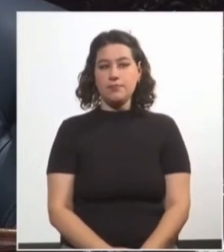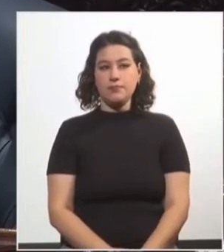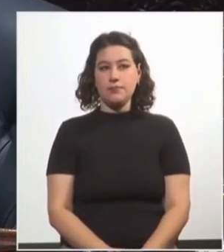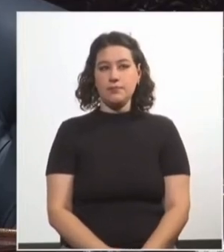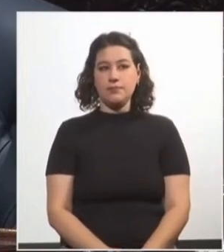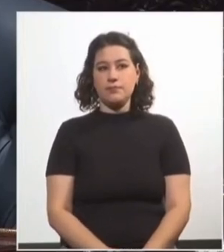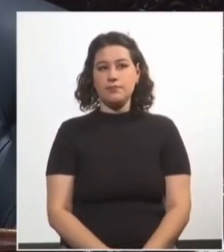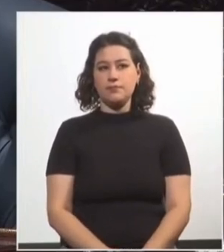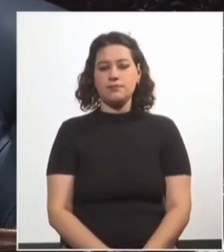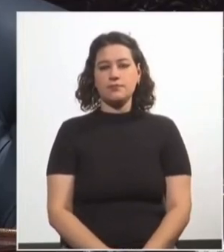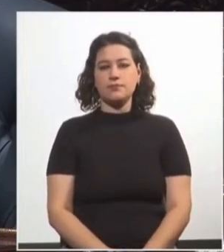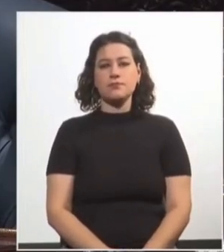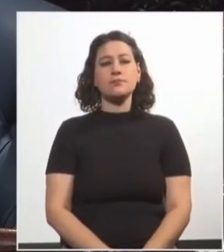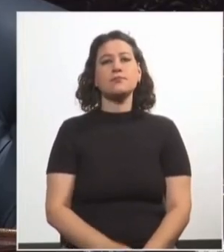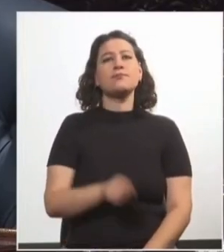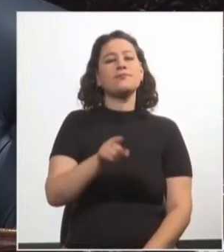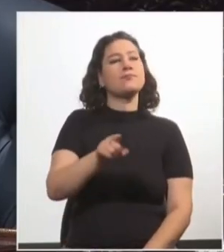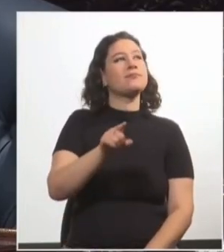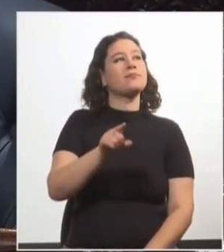Se plantea